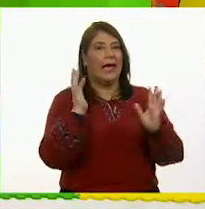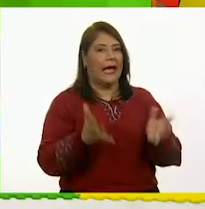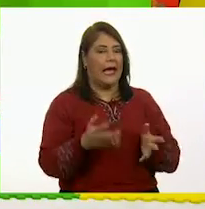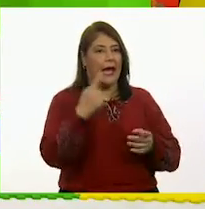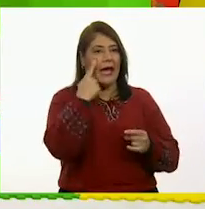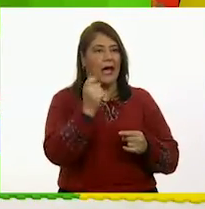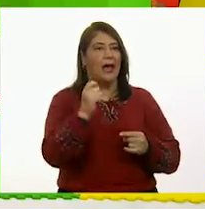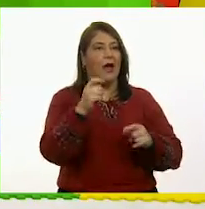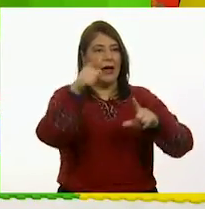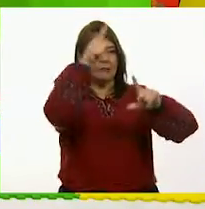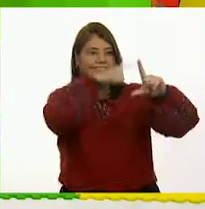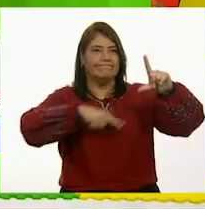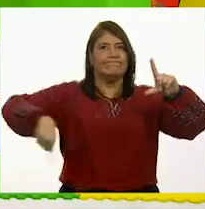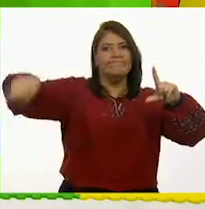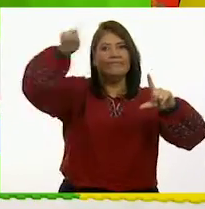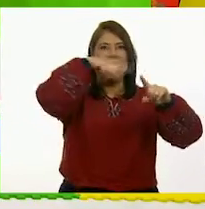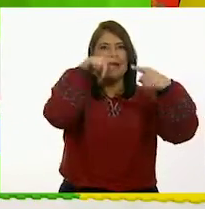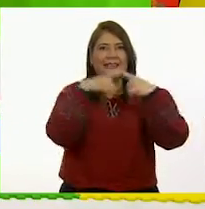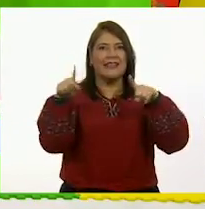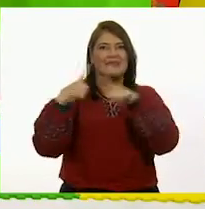la ruleta de los juegos.